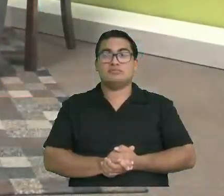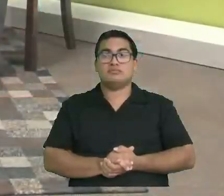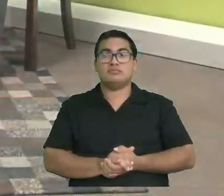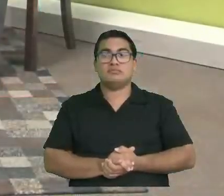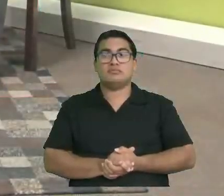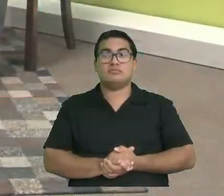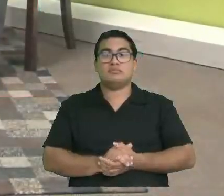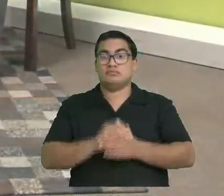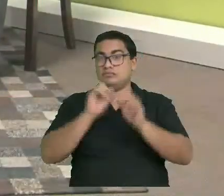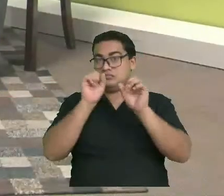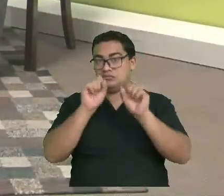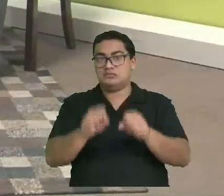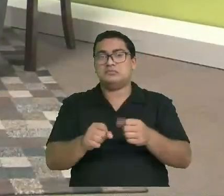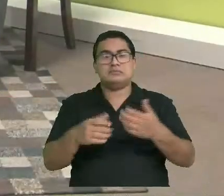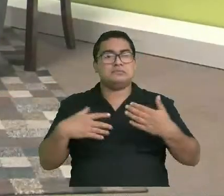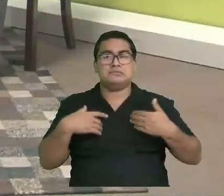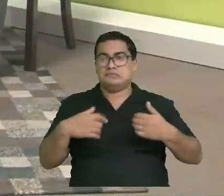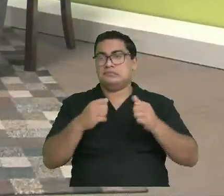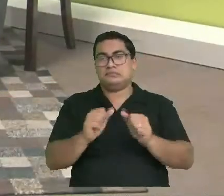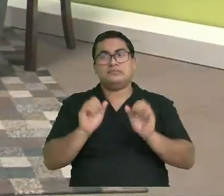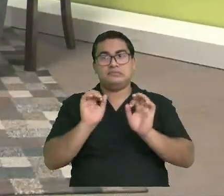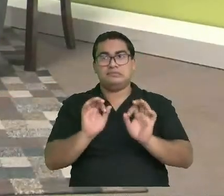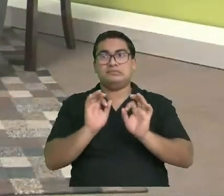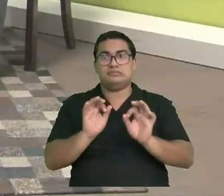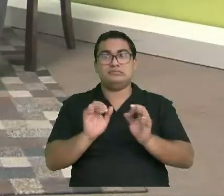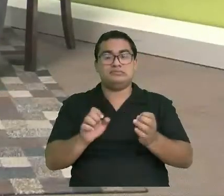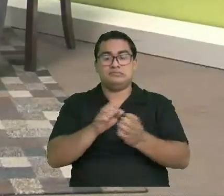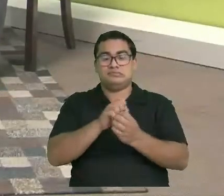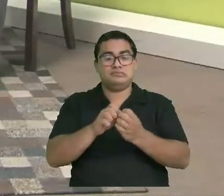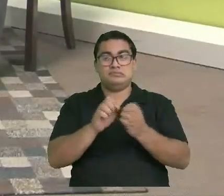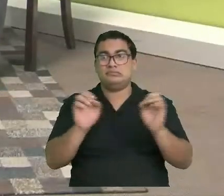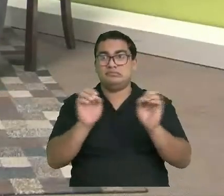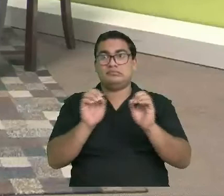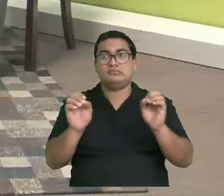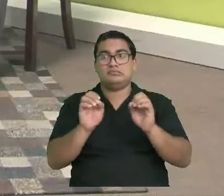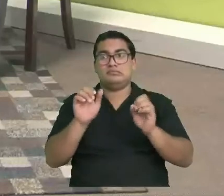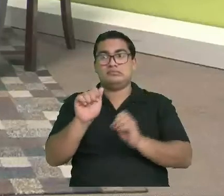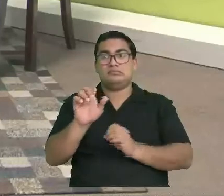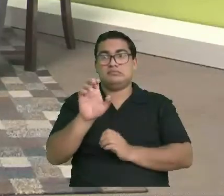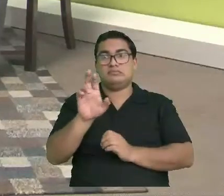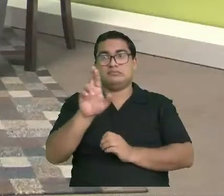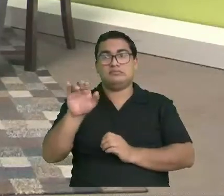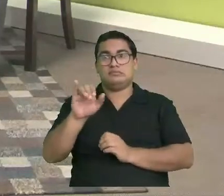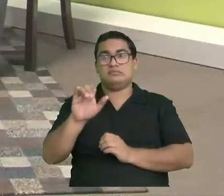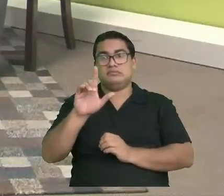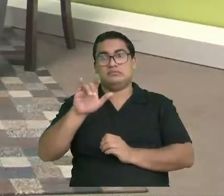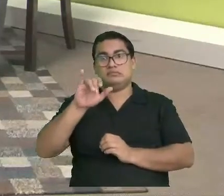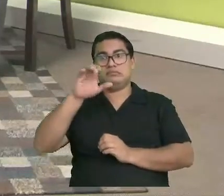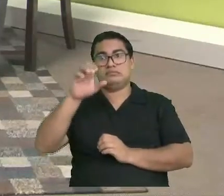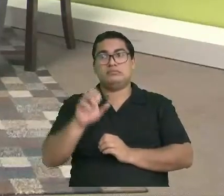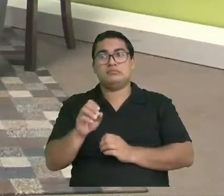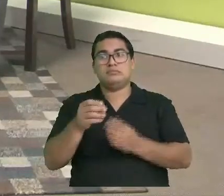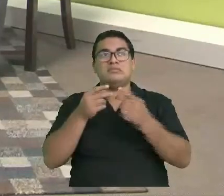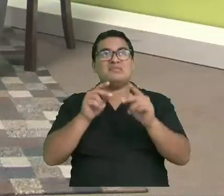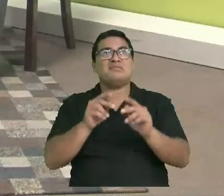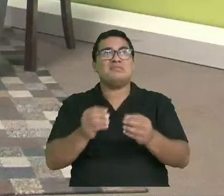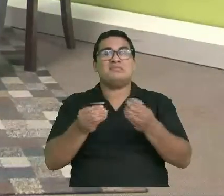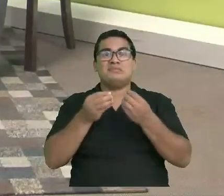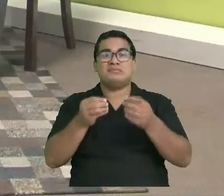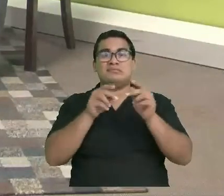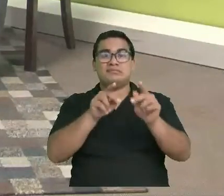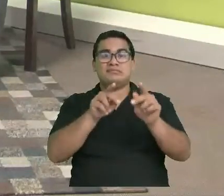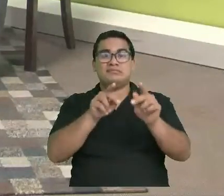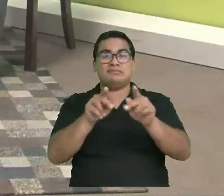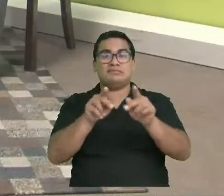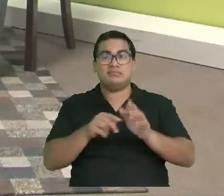eso pues se puede reponer, ¿verdad? Porque él va a desgastar el acrílico. Pero hay muchos pacientes que